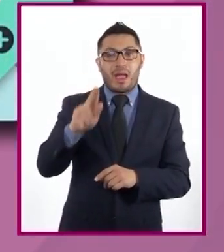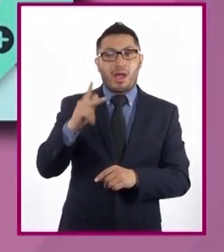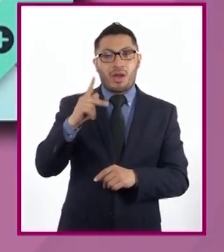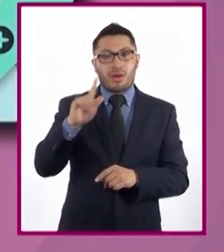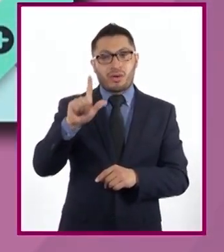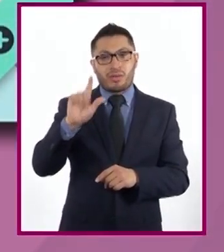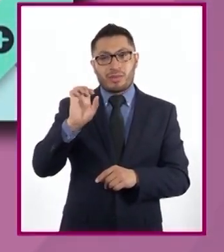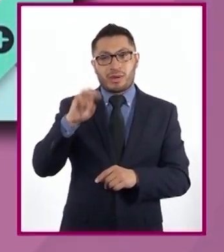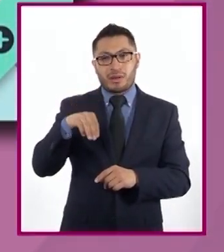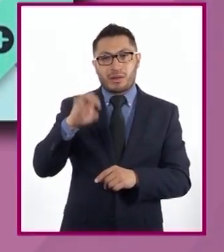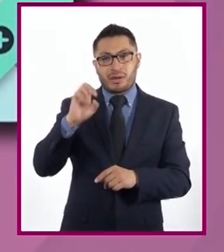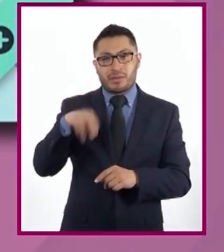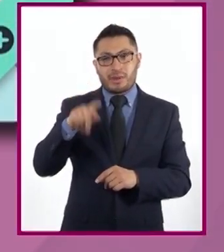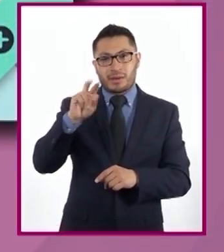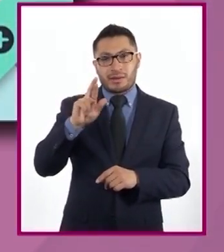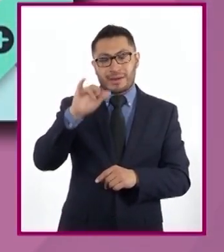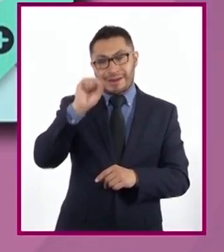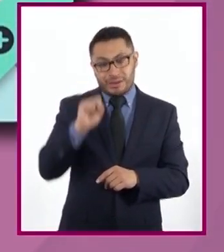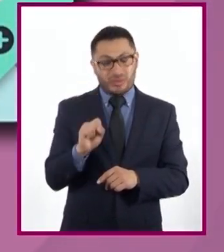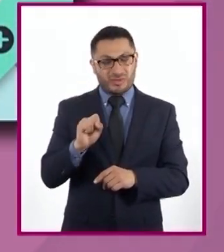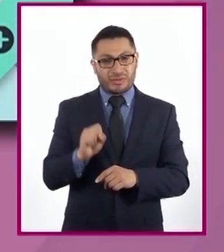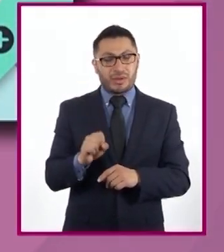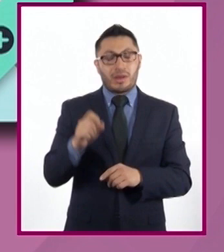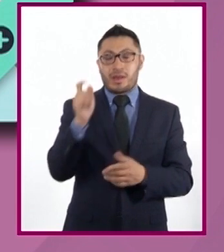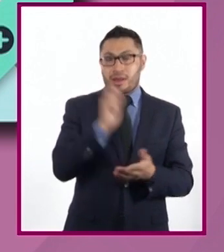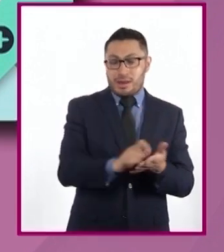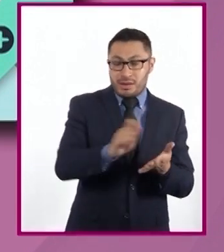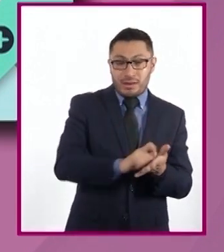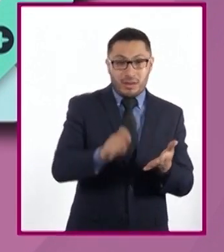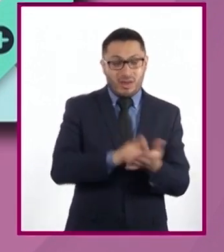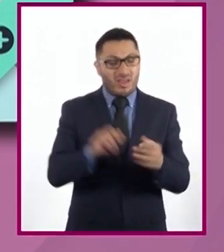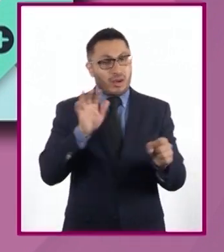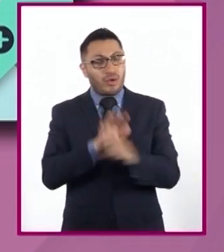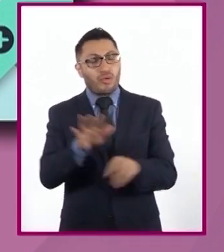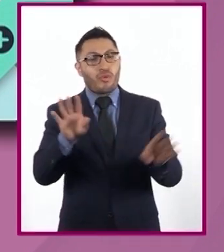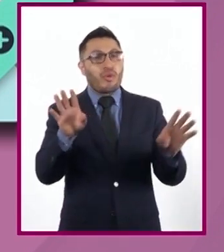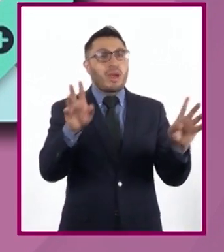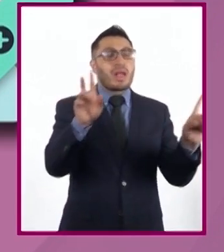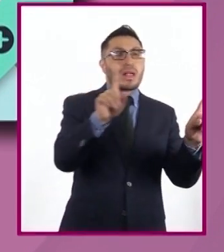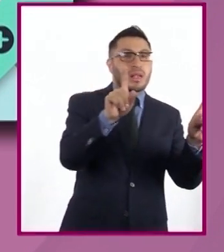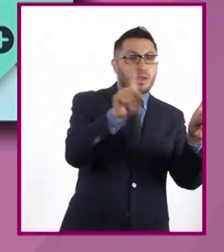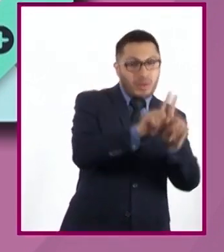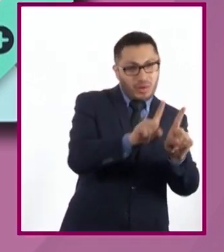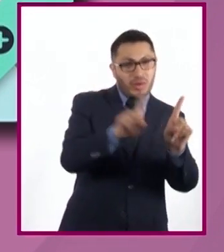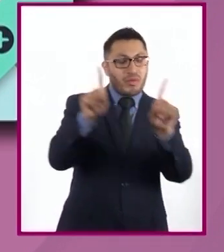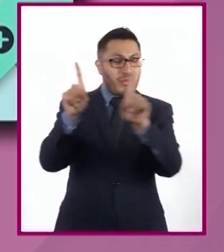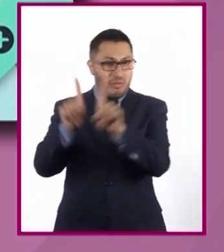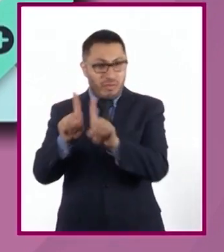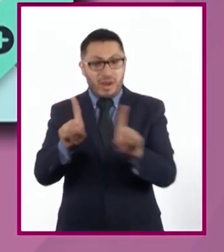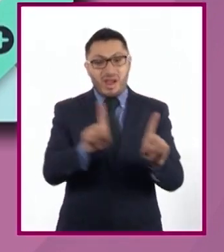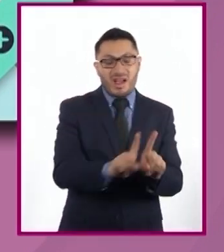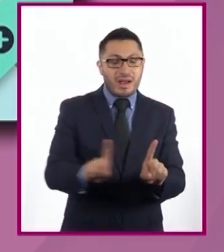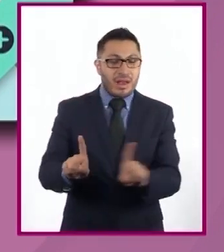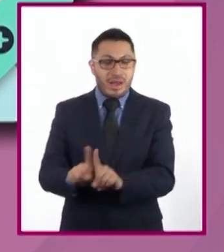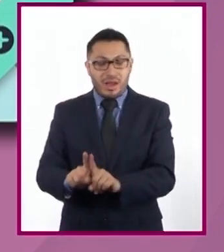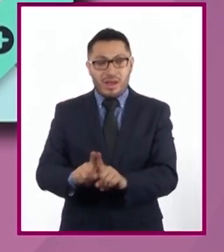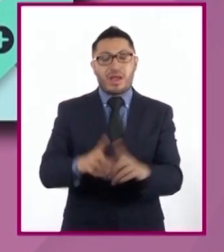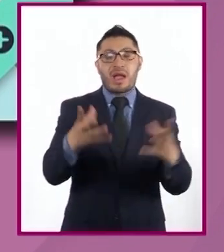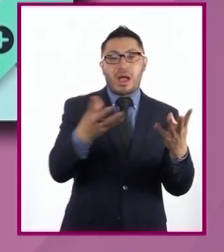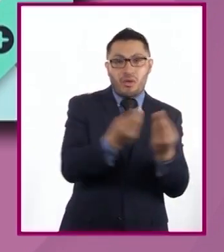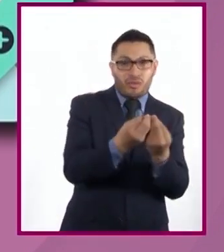Anoten por favor en su cuaderno qué pares de ángulos son adyacentes suplementarios y qué pares de ángulos son opuestos por el